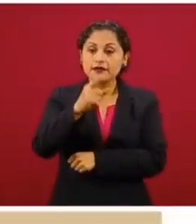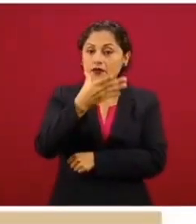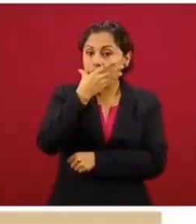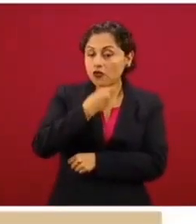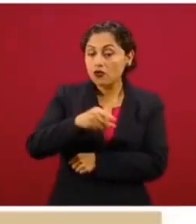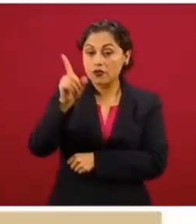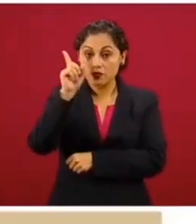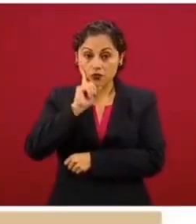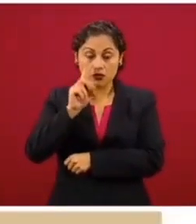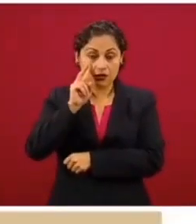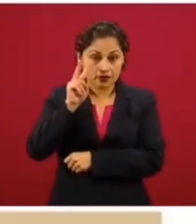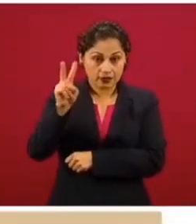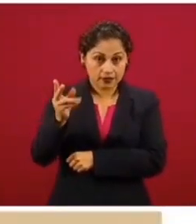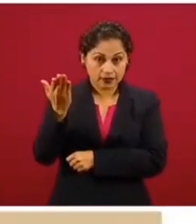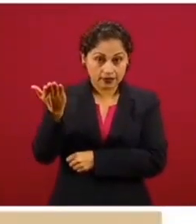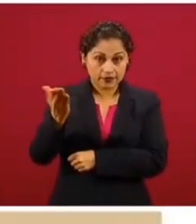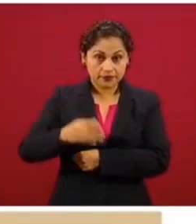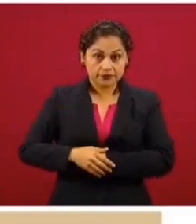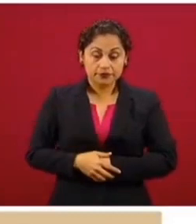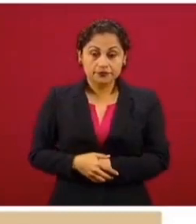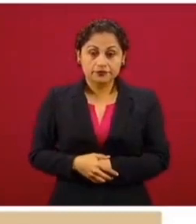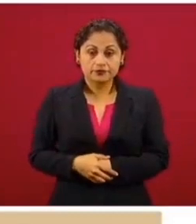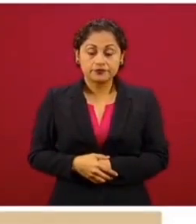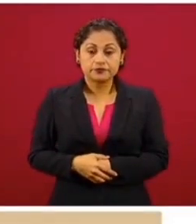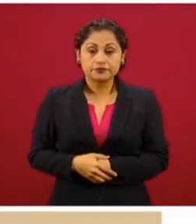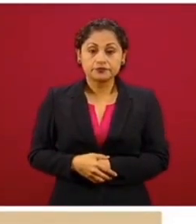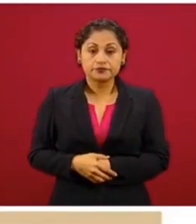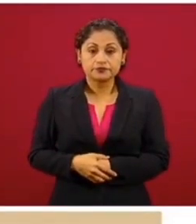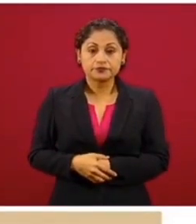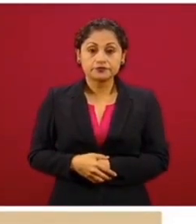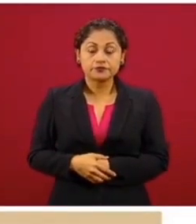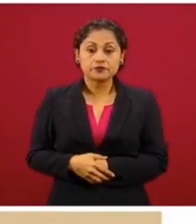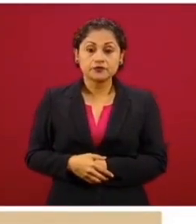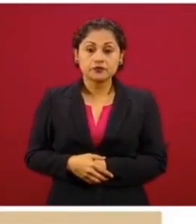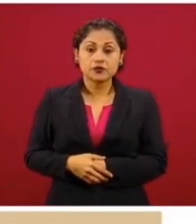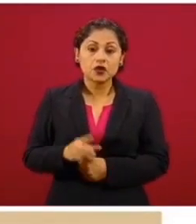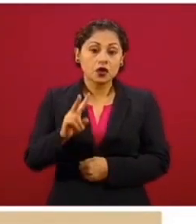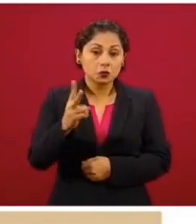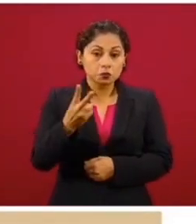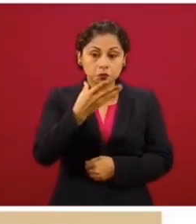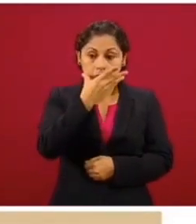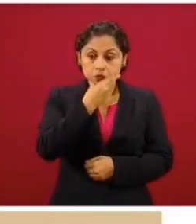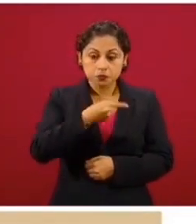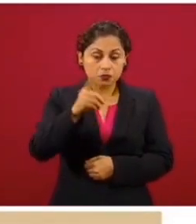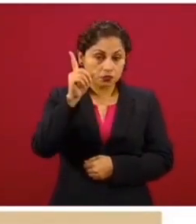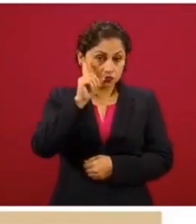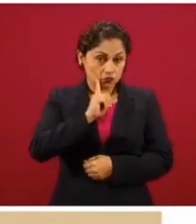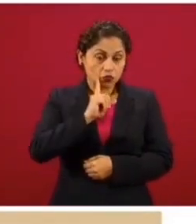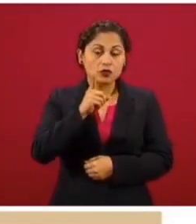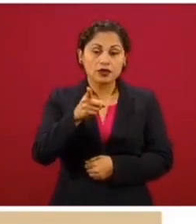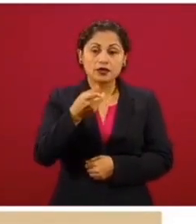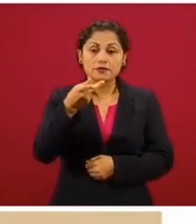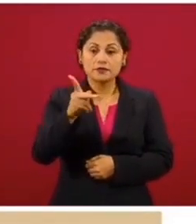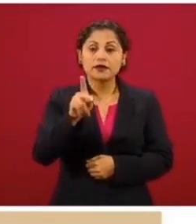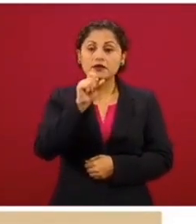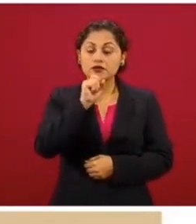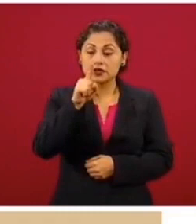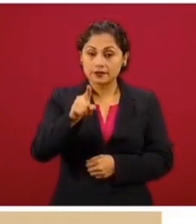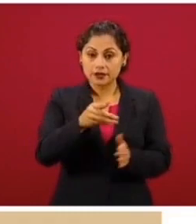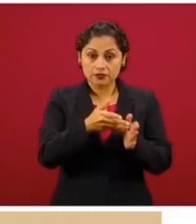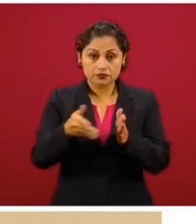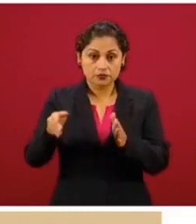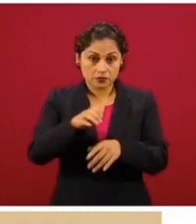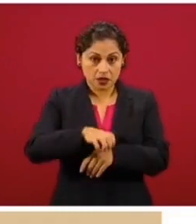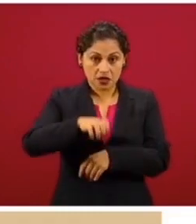que para ambos sexos tenemos la distribución y a lo largo de todas las edades particularmente en donde hay mayor cantidad